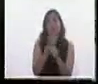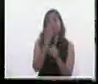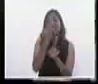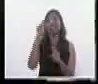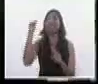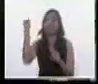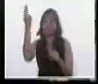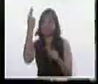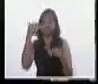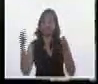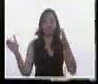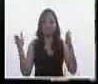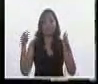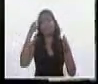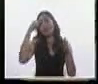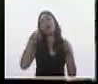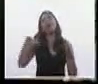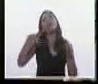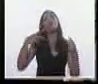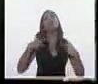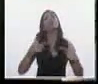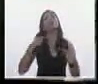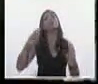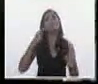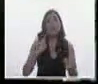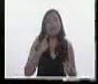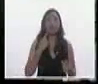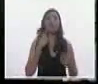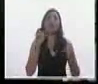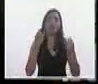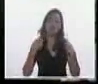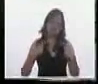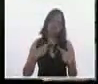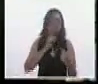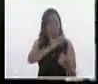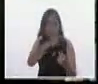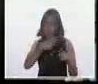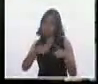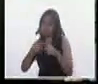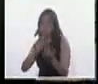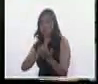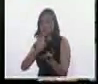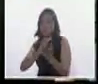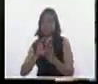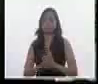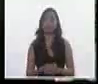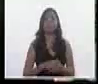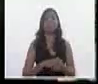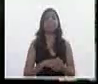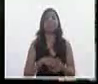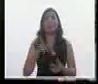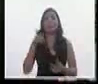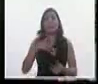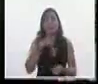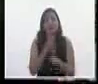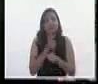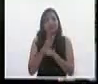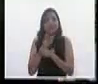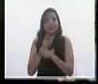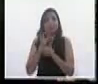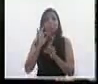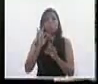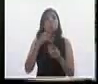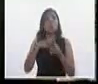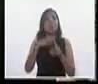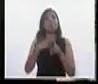licenciaturas de las personas sordas y desde luego de las personas con discapacidad eh la experiencia ha sido muy positiva en la preparatoria número